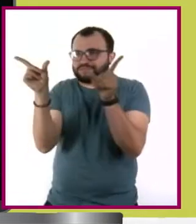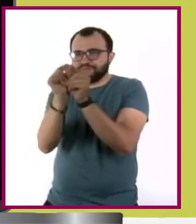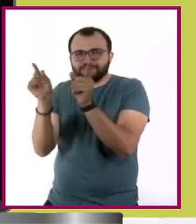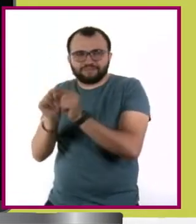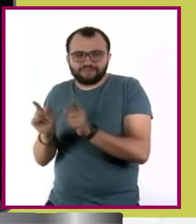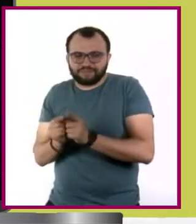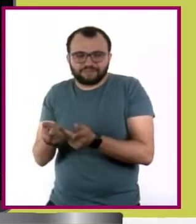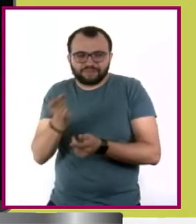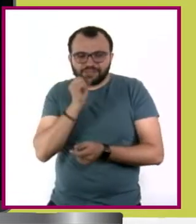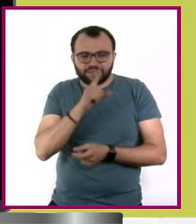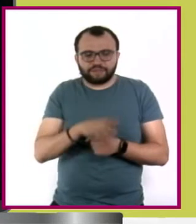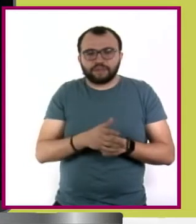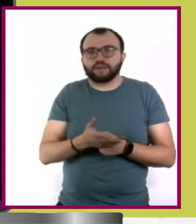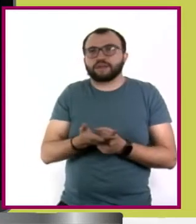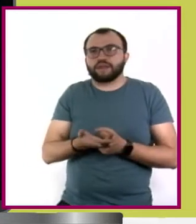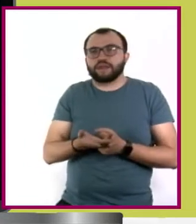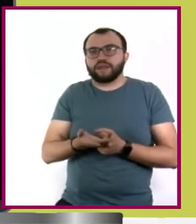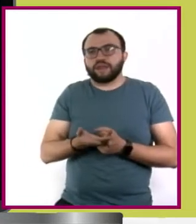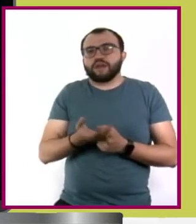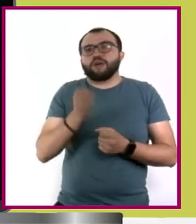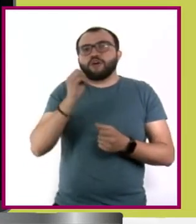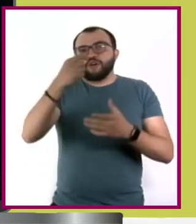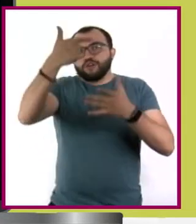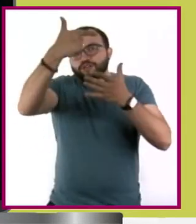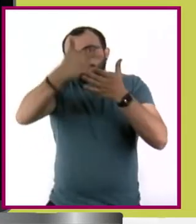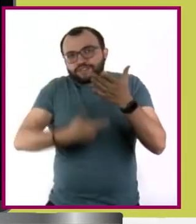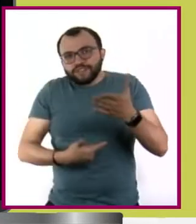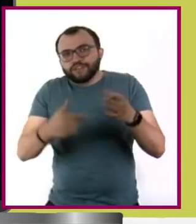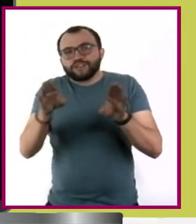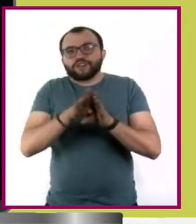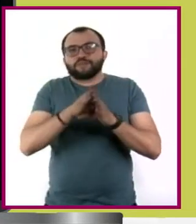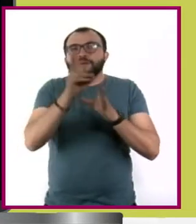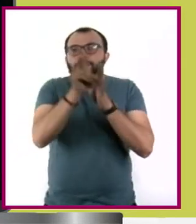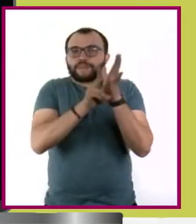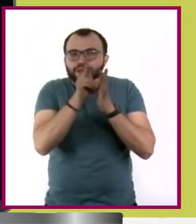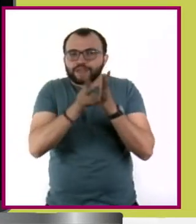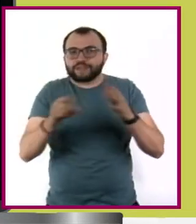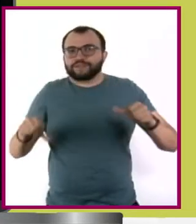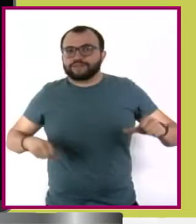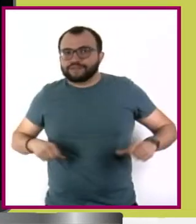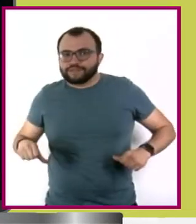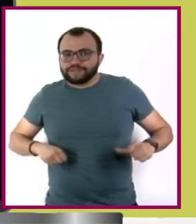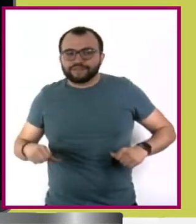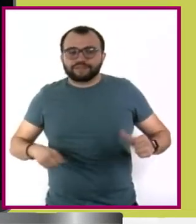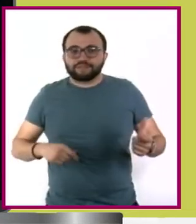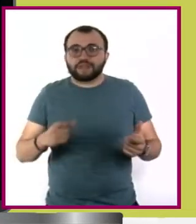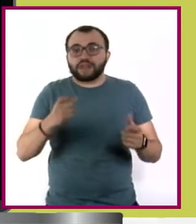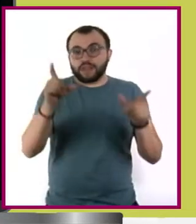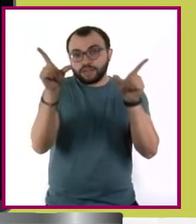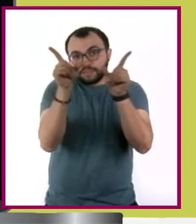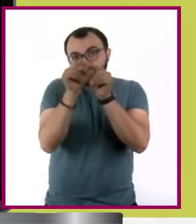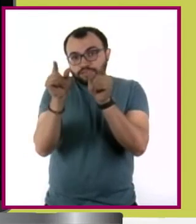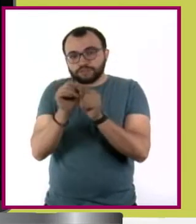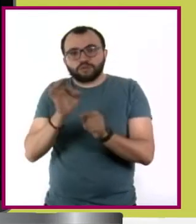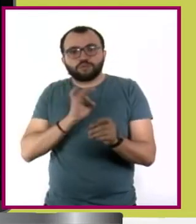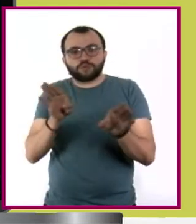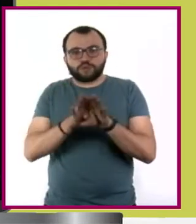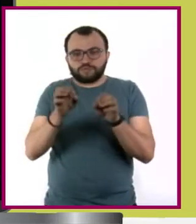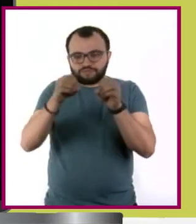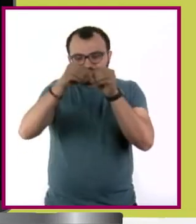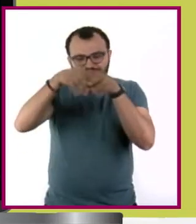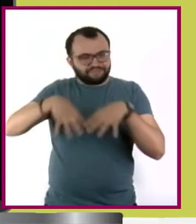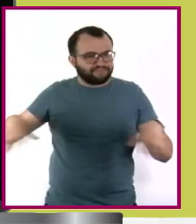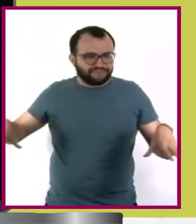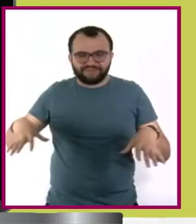naturalmente. Incluso un guión de una peli, de una obra de teatro. De los resúmenes se puede desprender